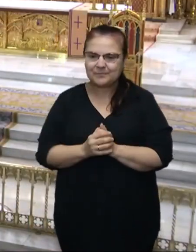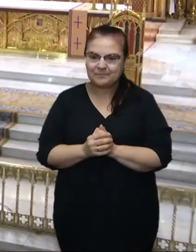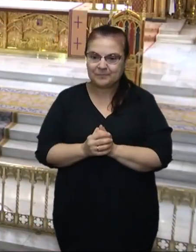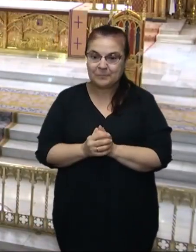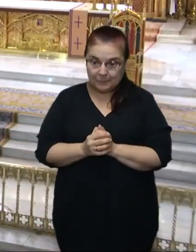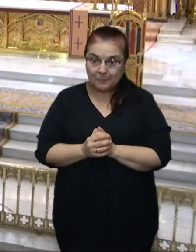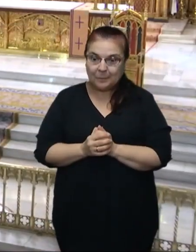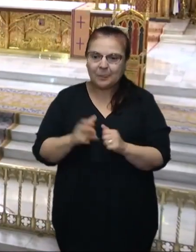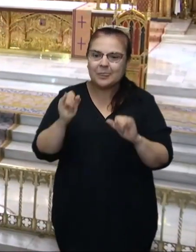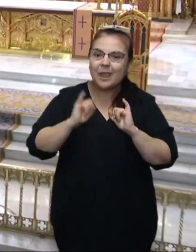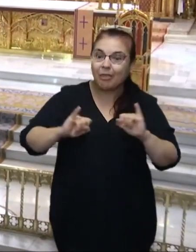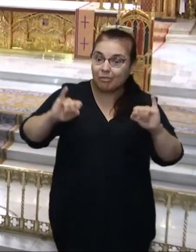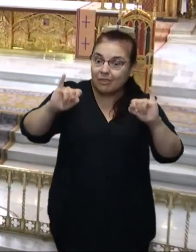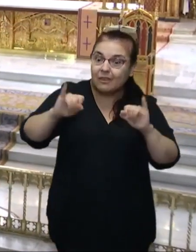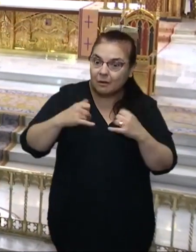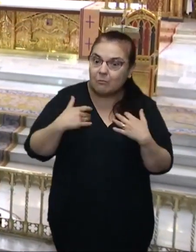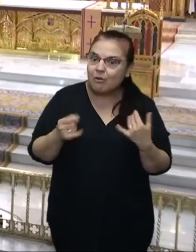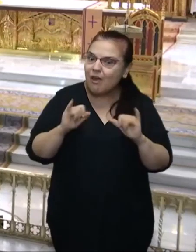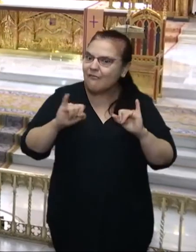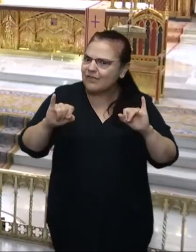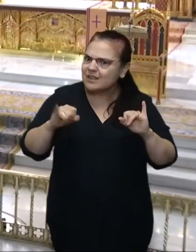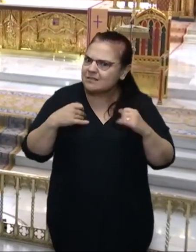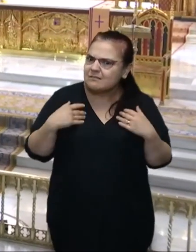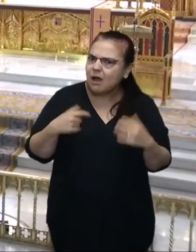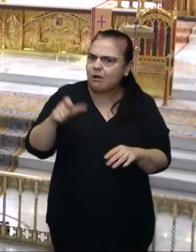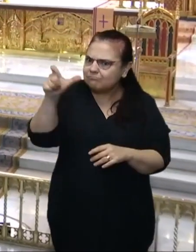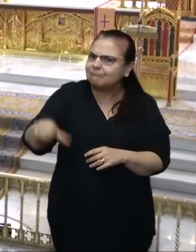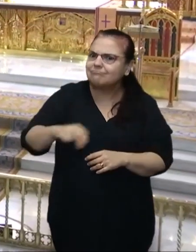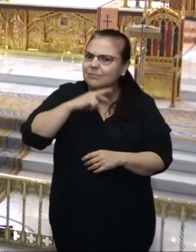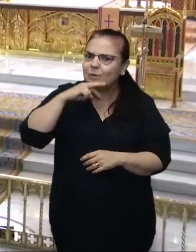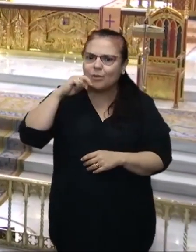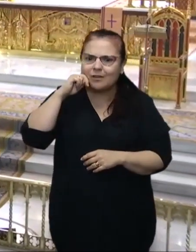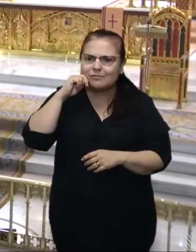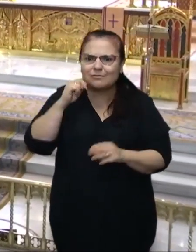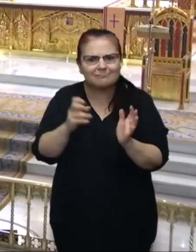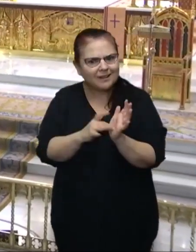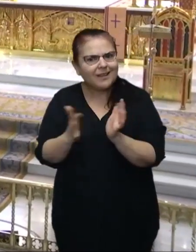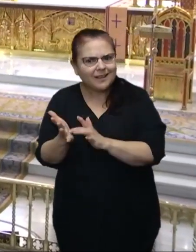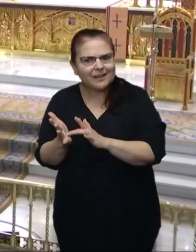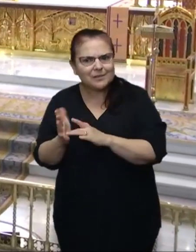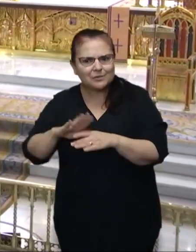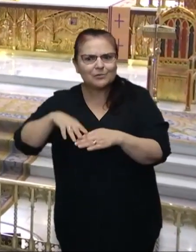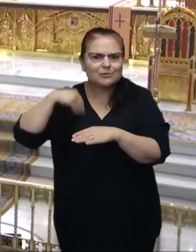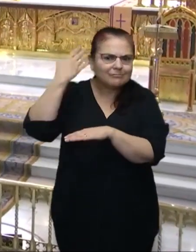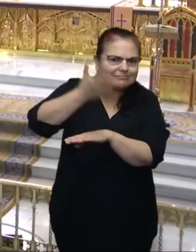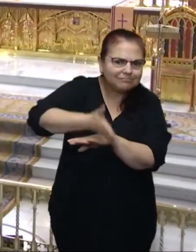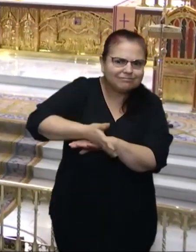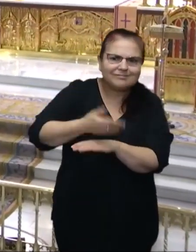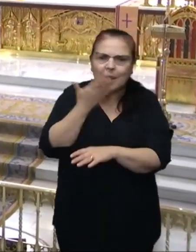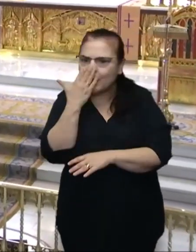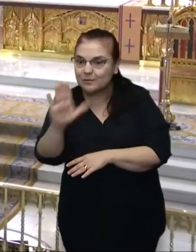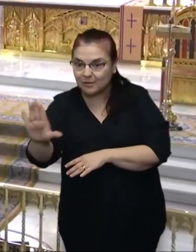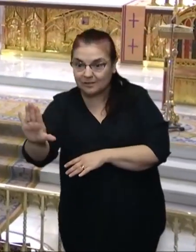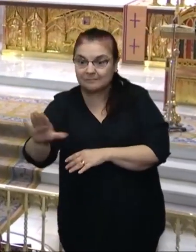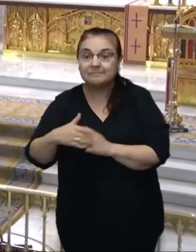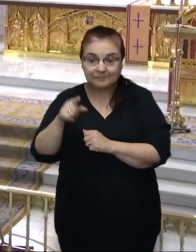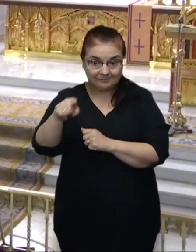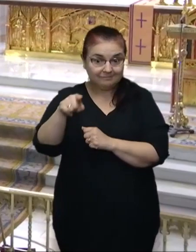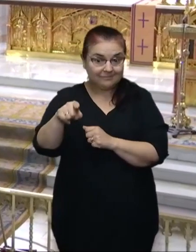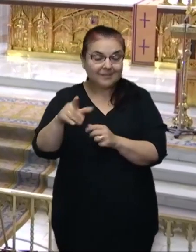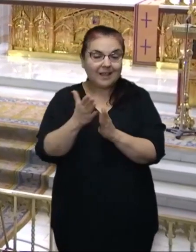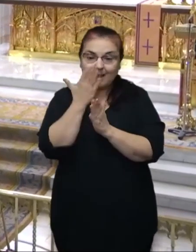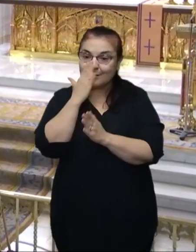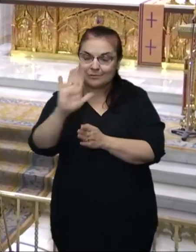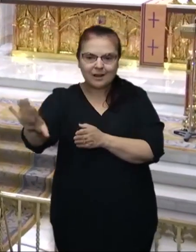Se celebraba una fiesta de los judíos y Jesús subió a Jerusalén. Hay en